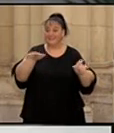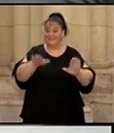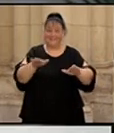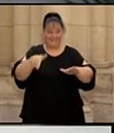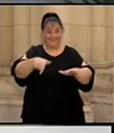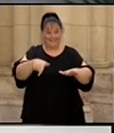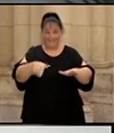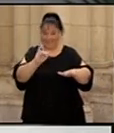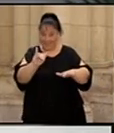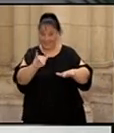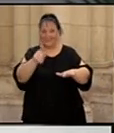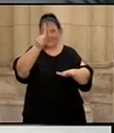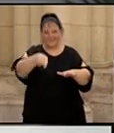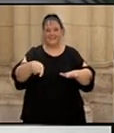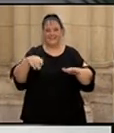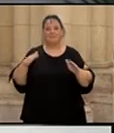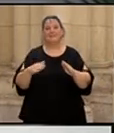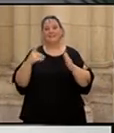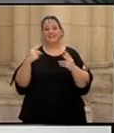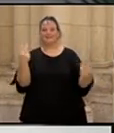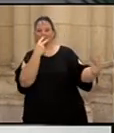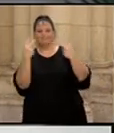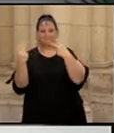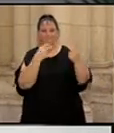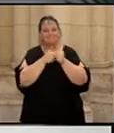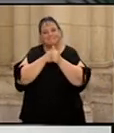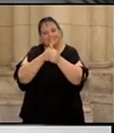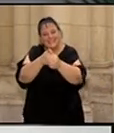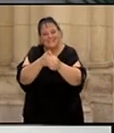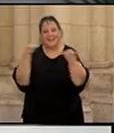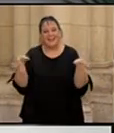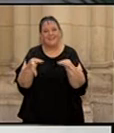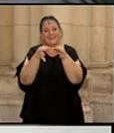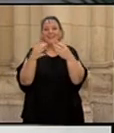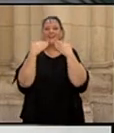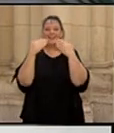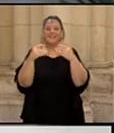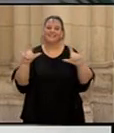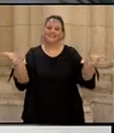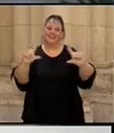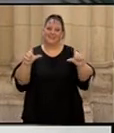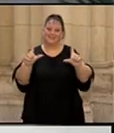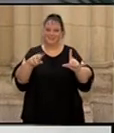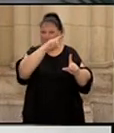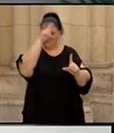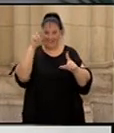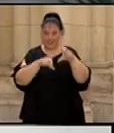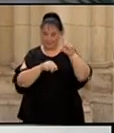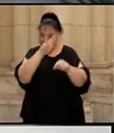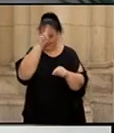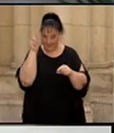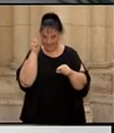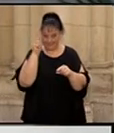y a quienes están viendo esta y asistiendo a esta celebración a través de la televisión de